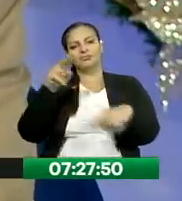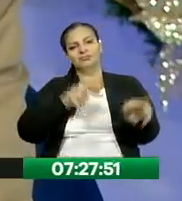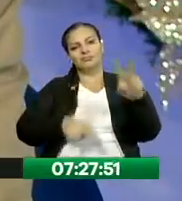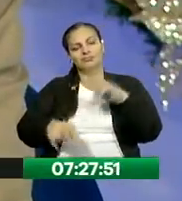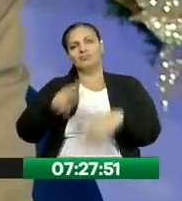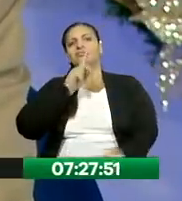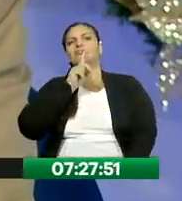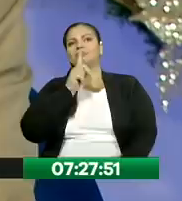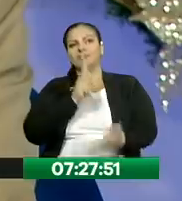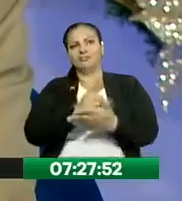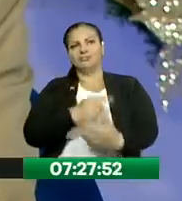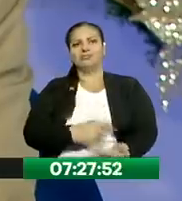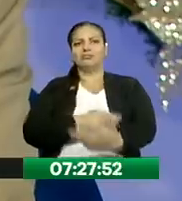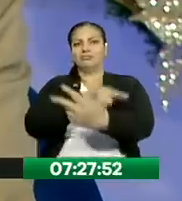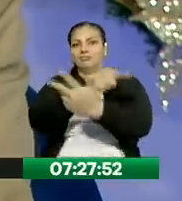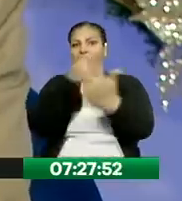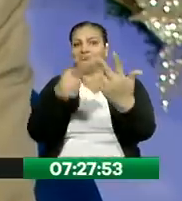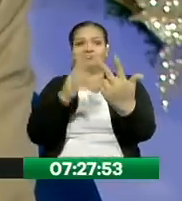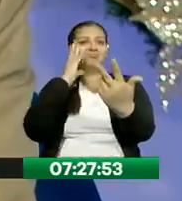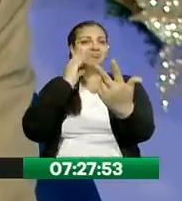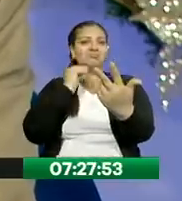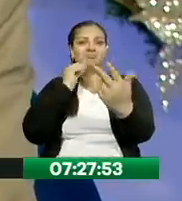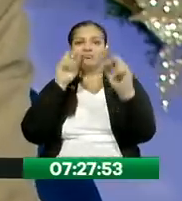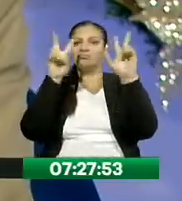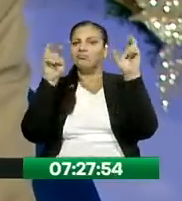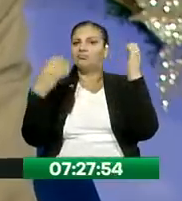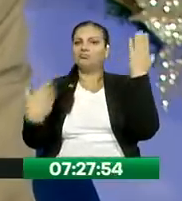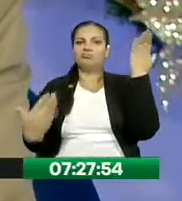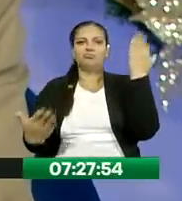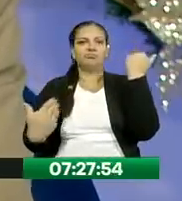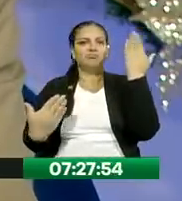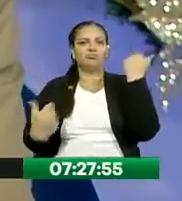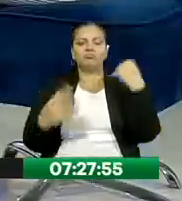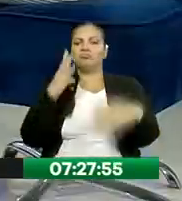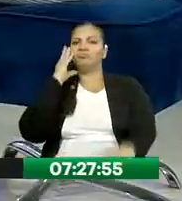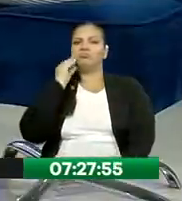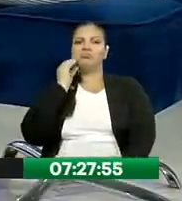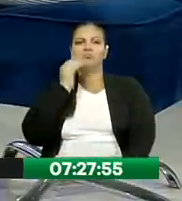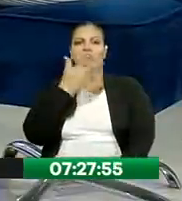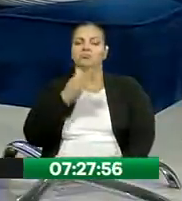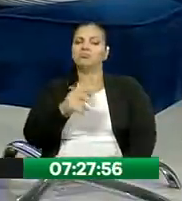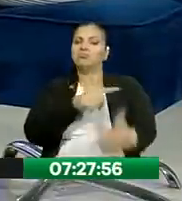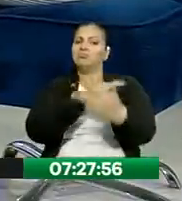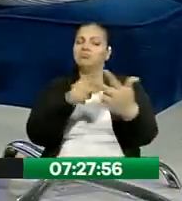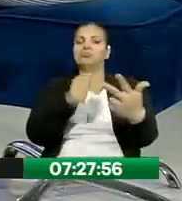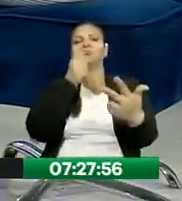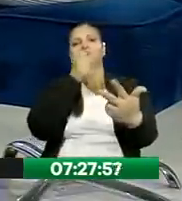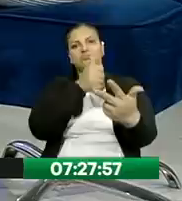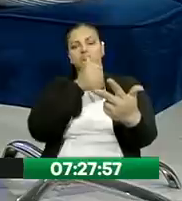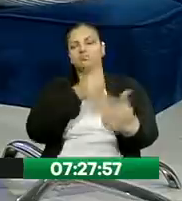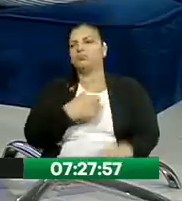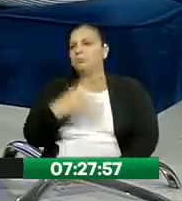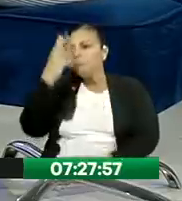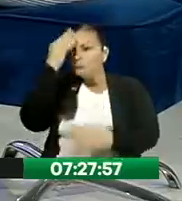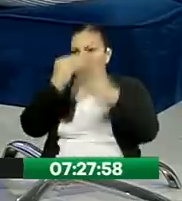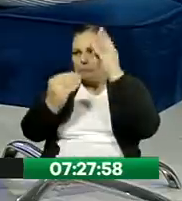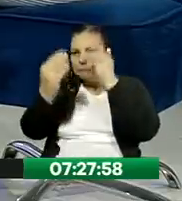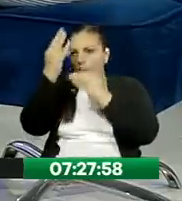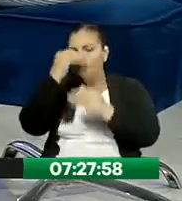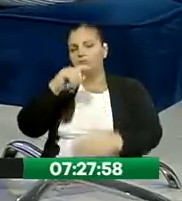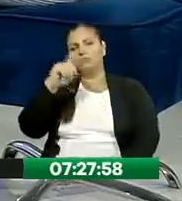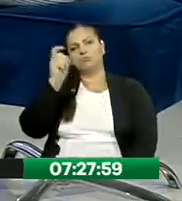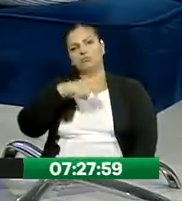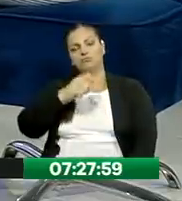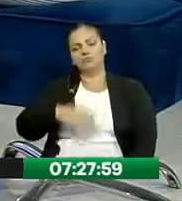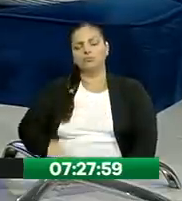tenido esa experiencia, pero deberá asumirla en la brevedad posible. Doctor, para ir cerrando la entrevista, el presidente de la